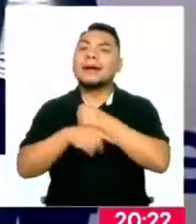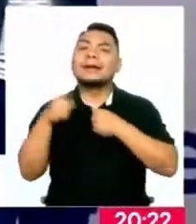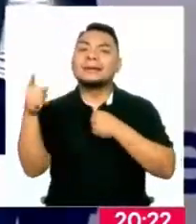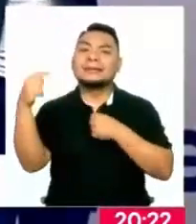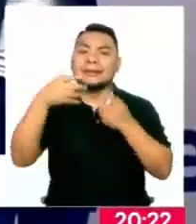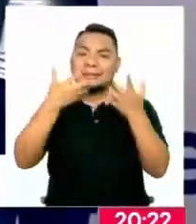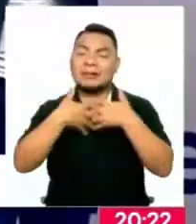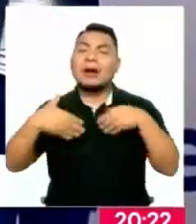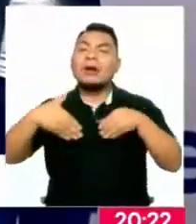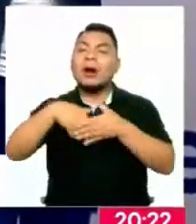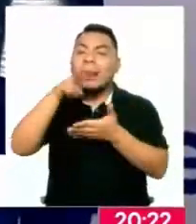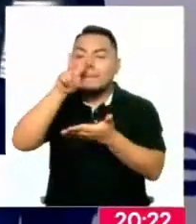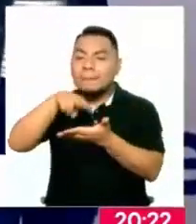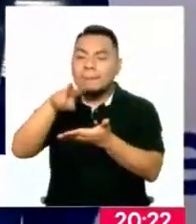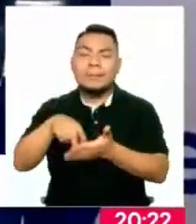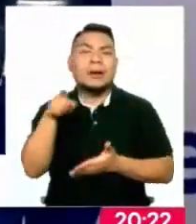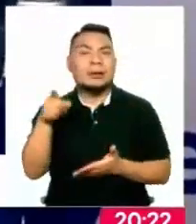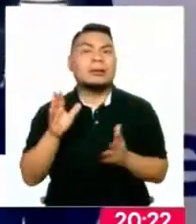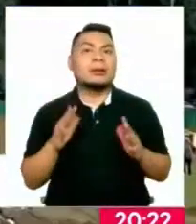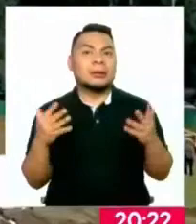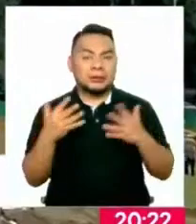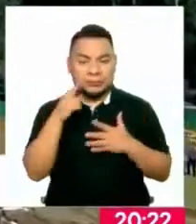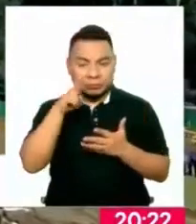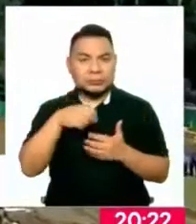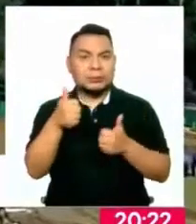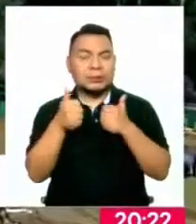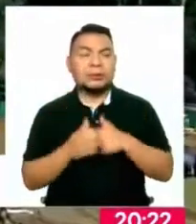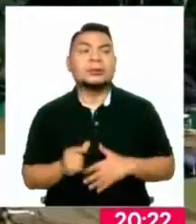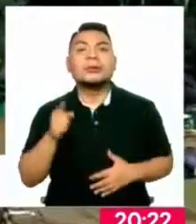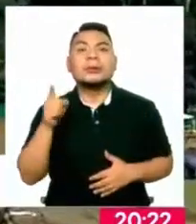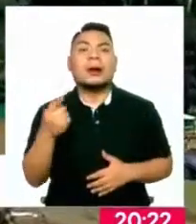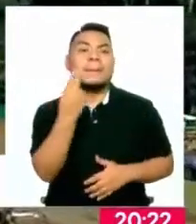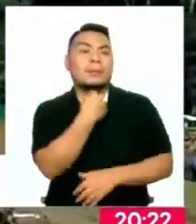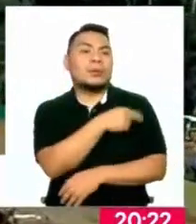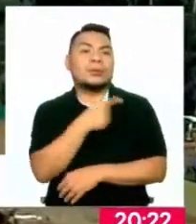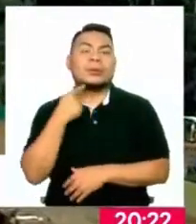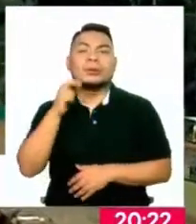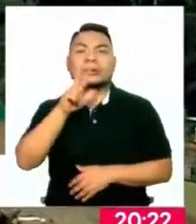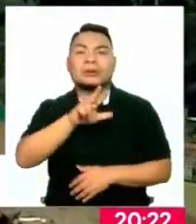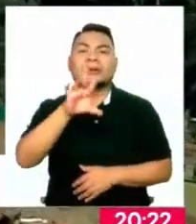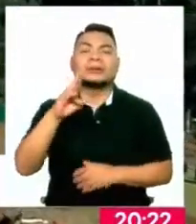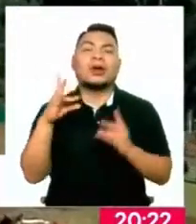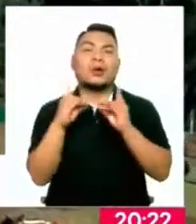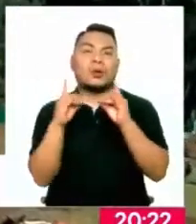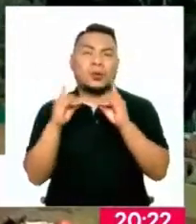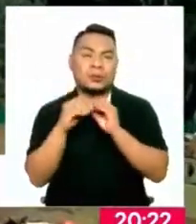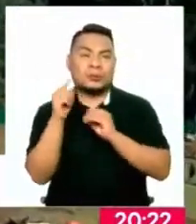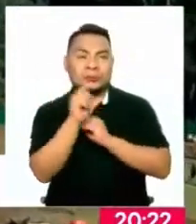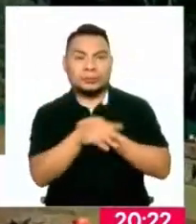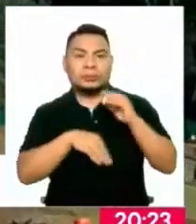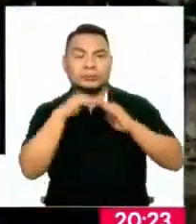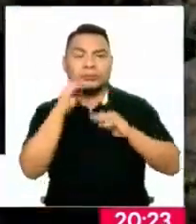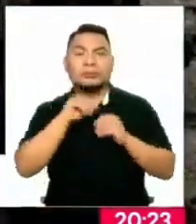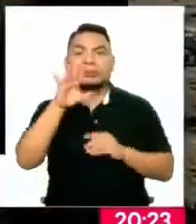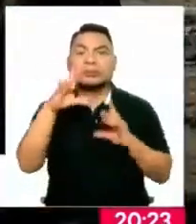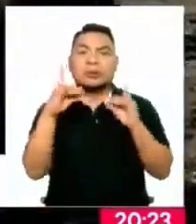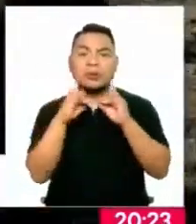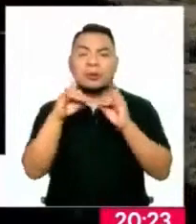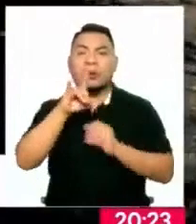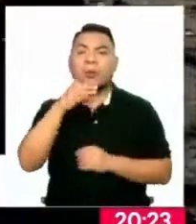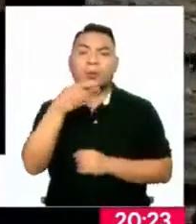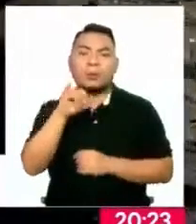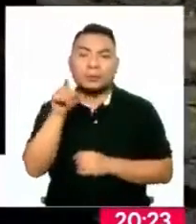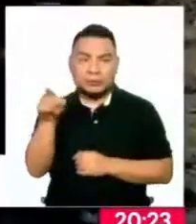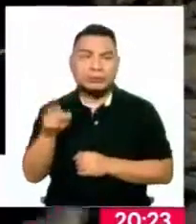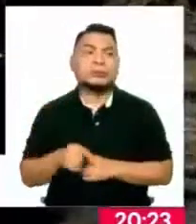se inviertan los centavos de cara a las obras. El hospital contará con 37 camas hospitalarias, 5 camas de unidad de